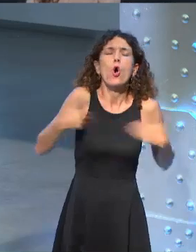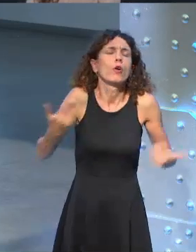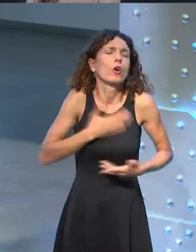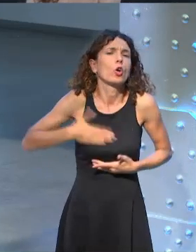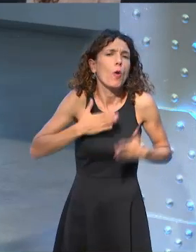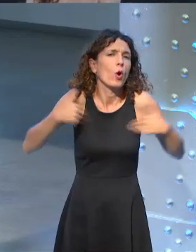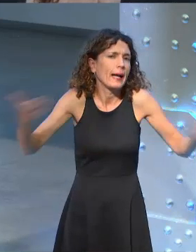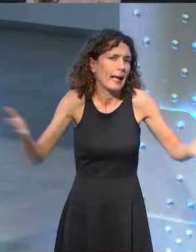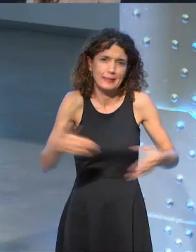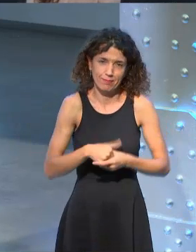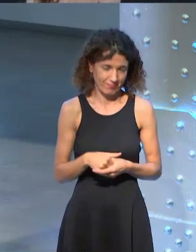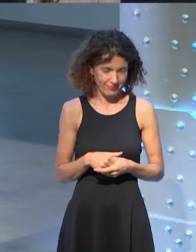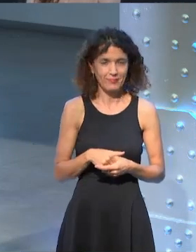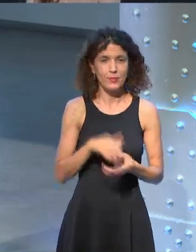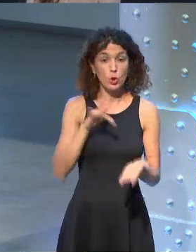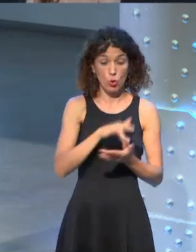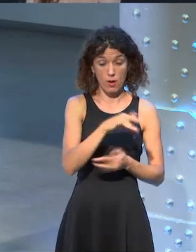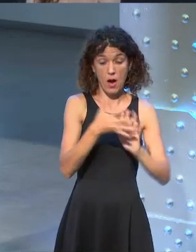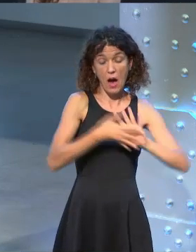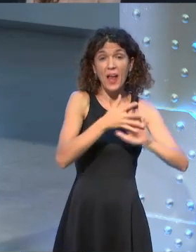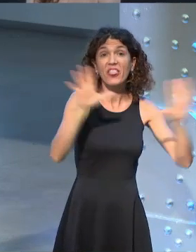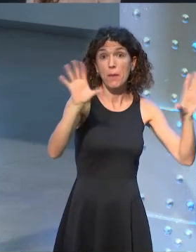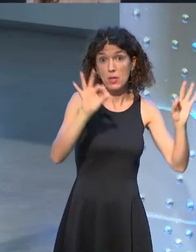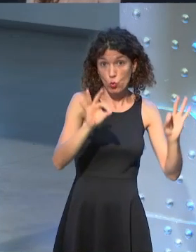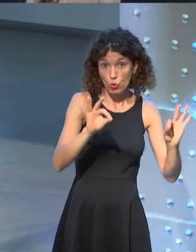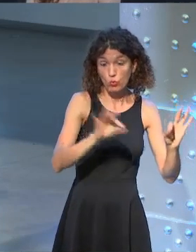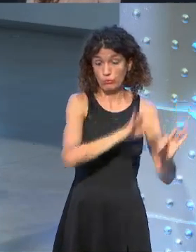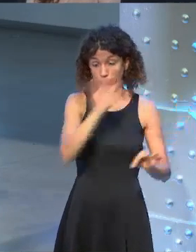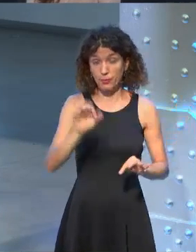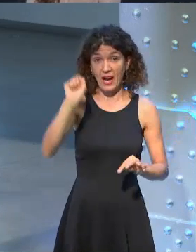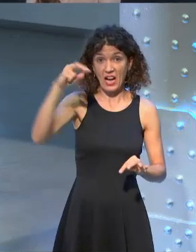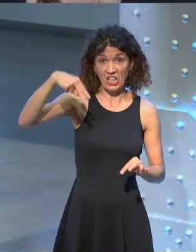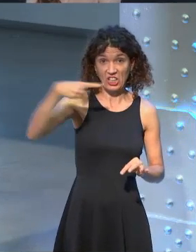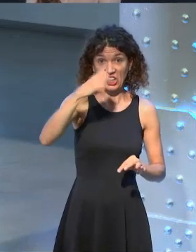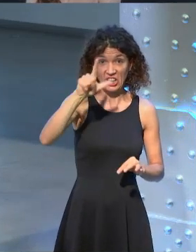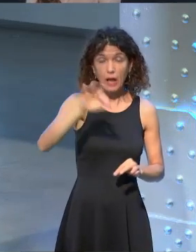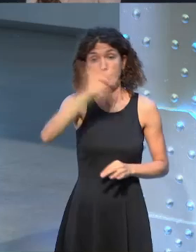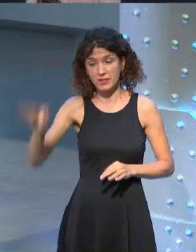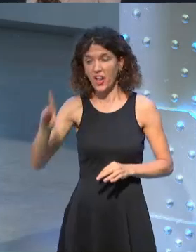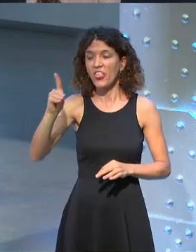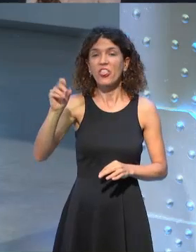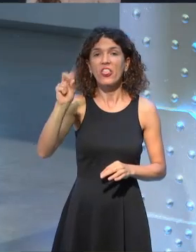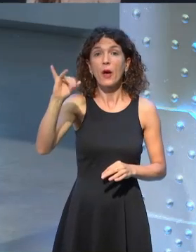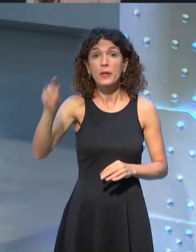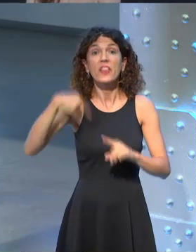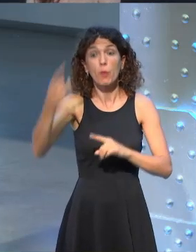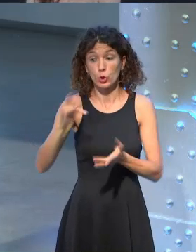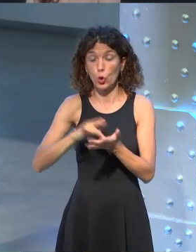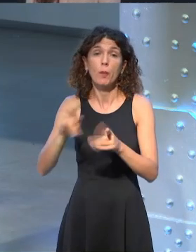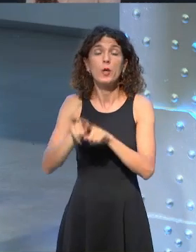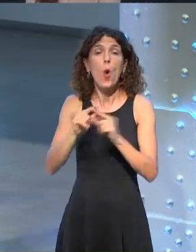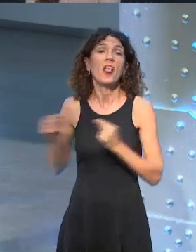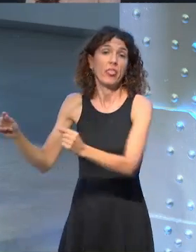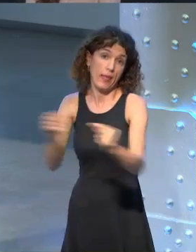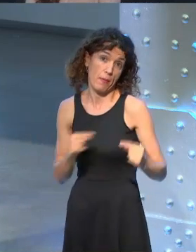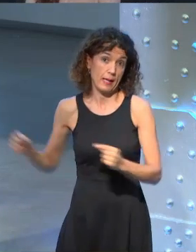cómodos estéis. Ella va a hablar unos 10 minutos, luego Ángela y después David, y después pasaremos ya al